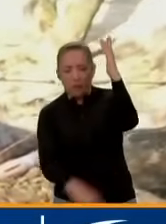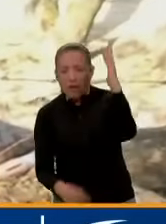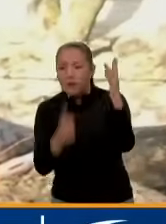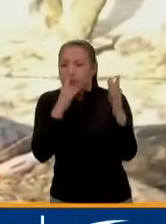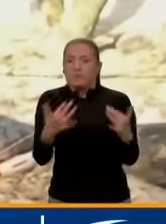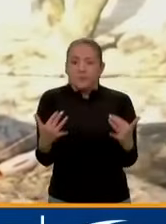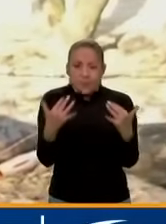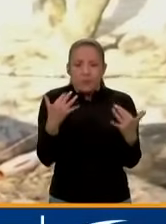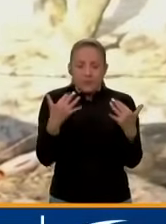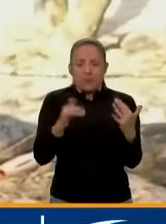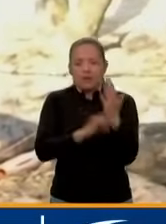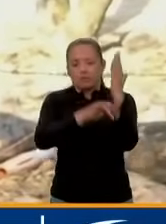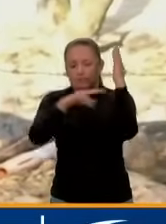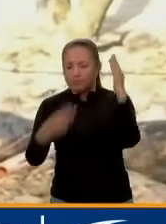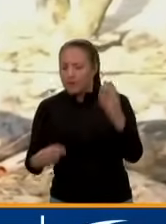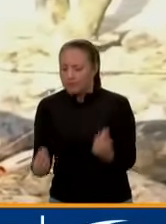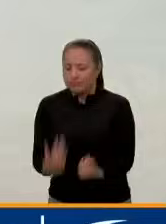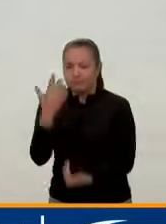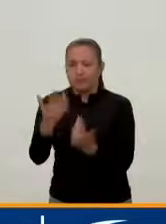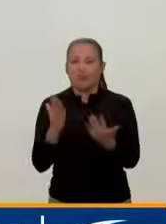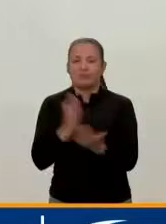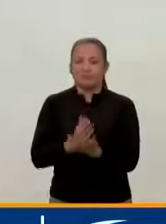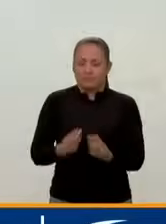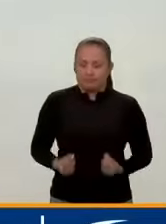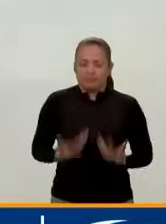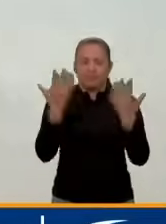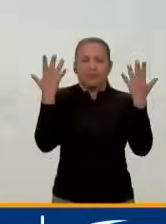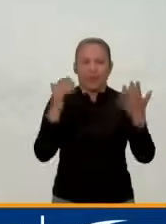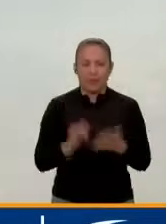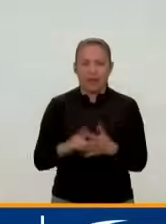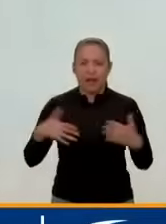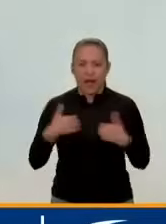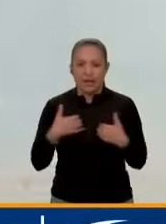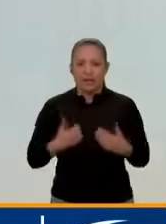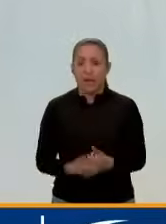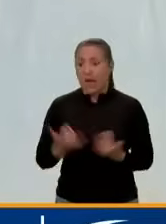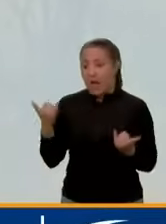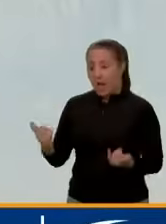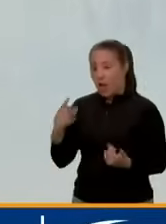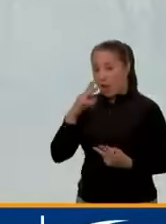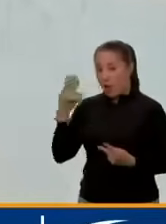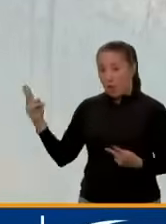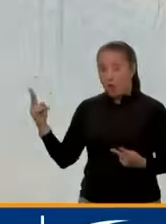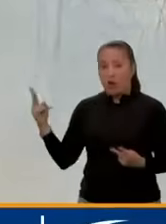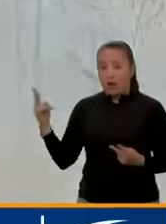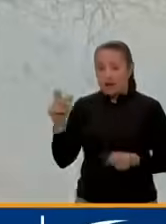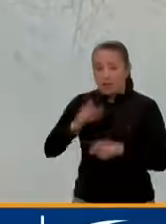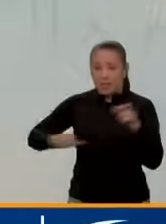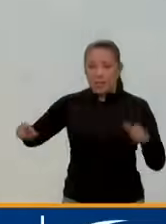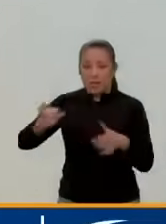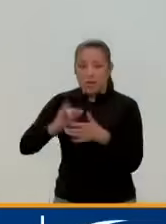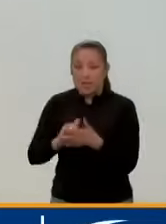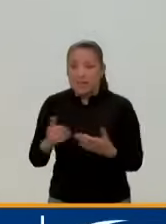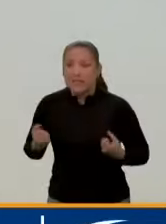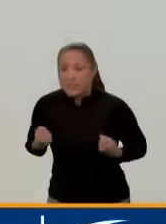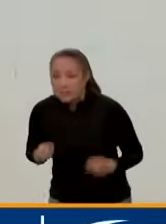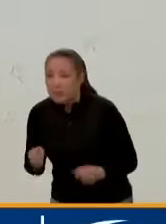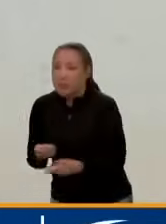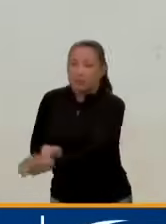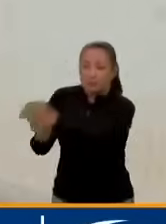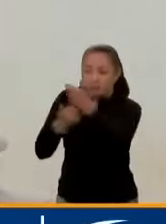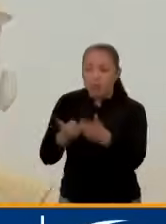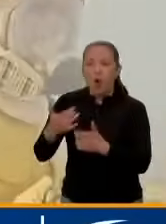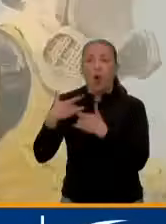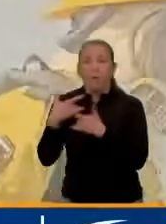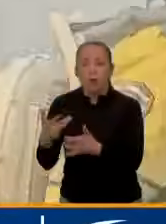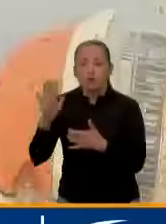paso pues caen sobre la llama y quedan asadas. En este momento, a pesar de los esfuerzos de los bomberos voluntarios de